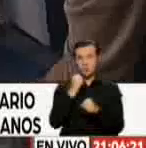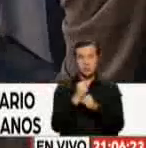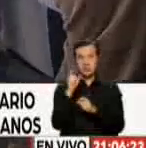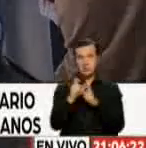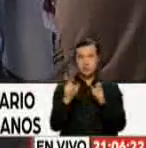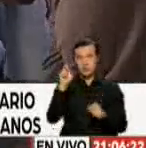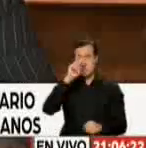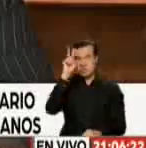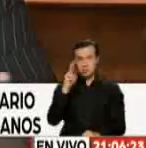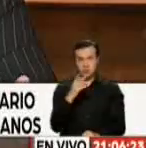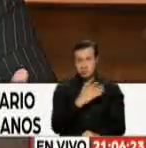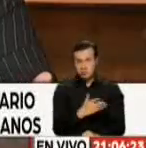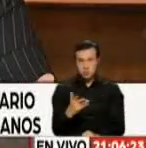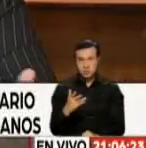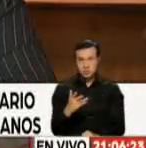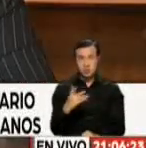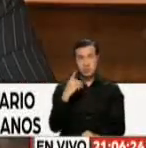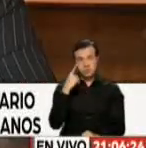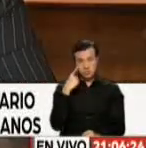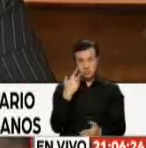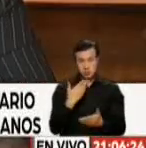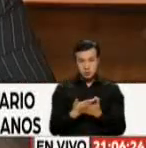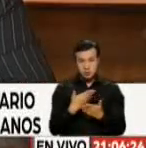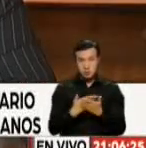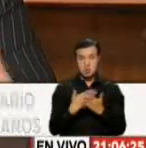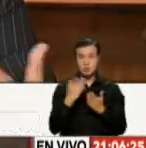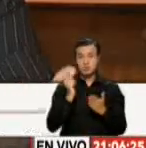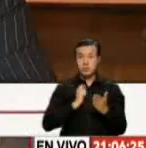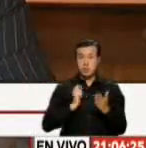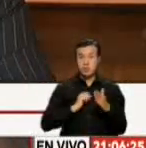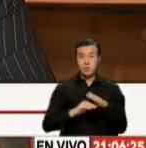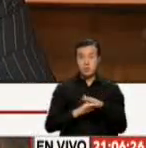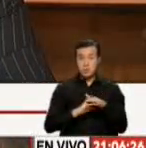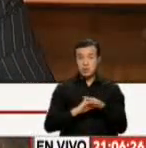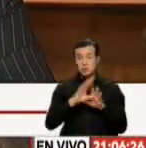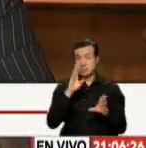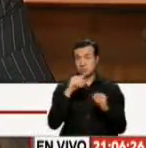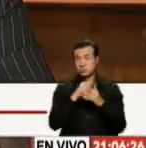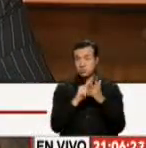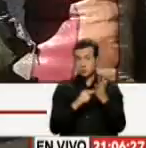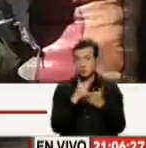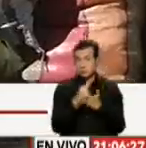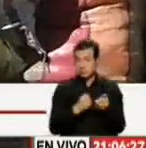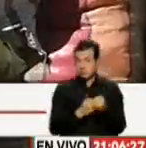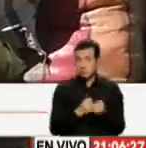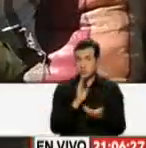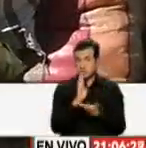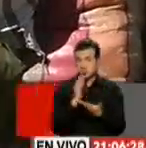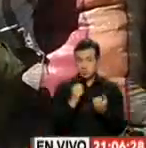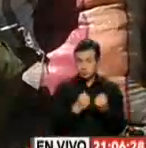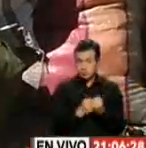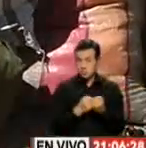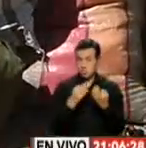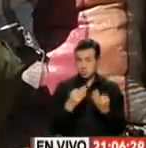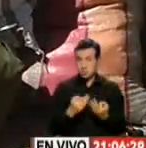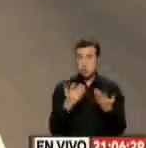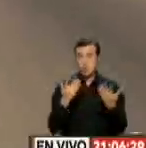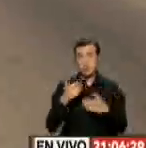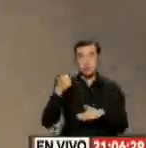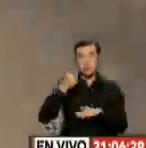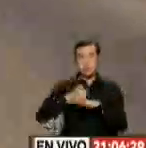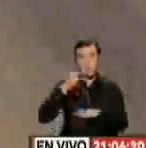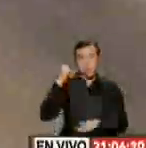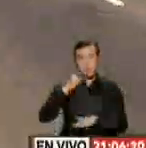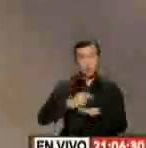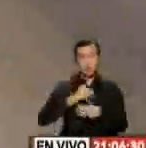ciudadanos venezolanos. Se puede verificar el cumplimiento de los salarios básicos y demás beneficios laborales. Las autoridades reiteraron la exigencia